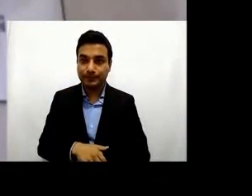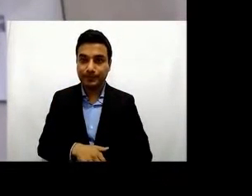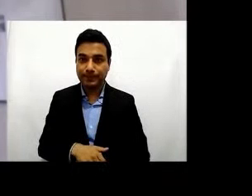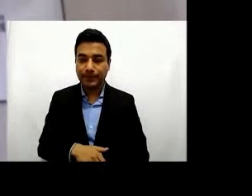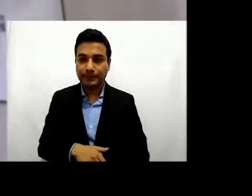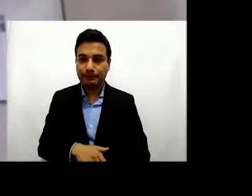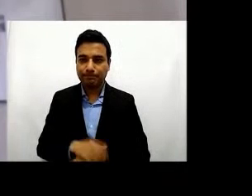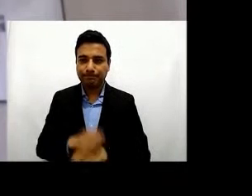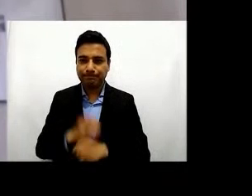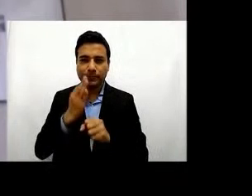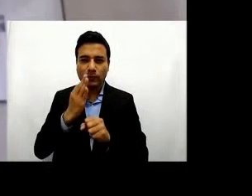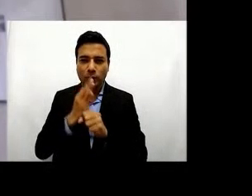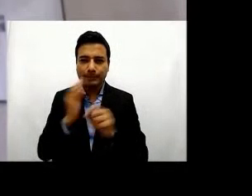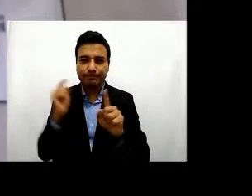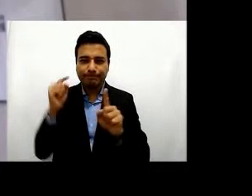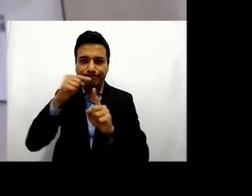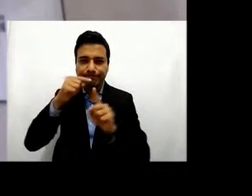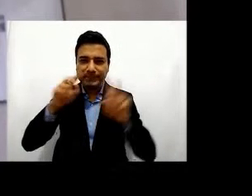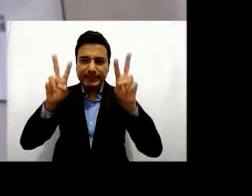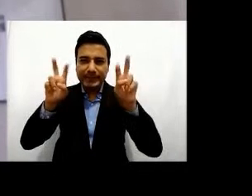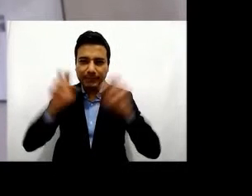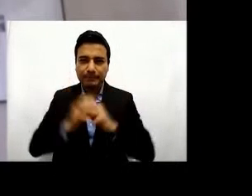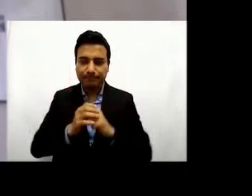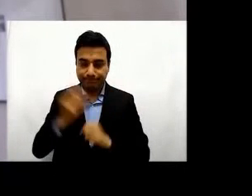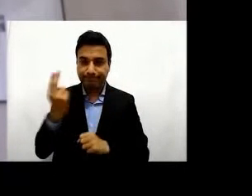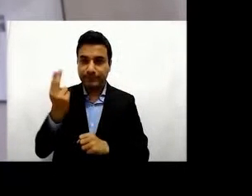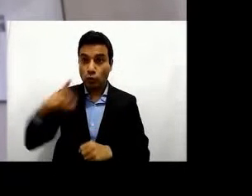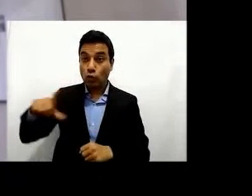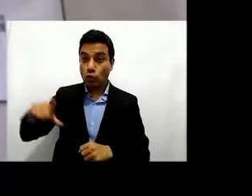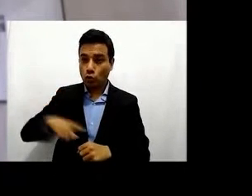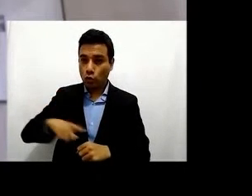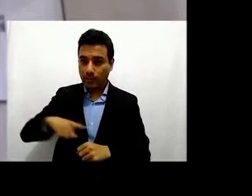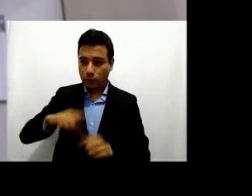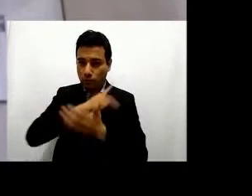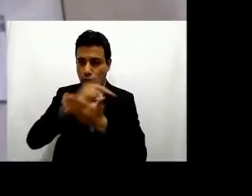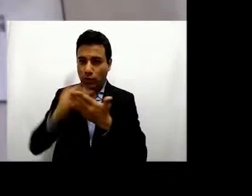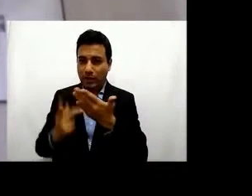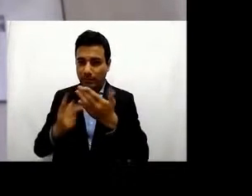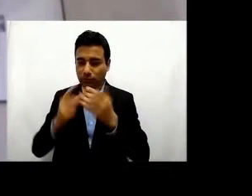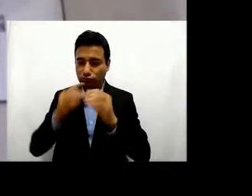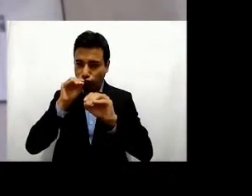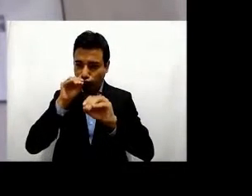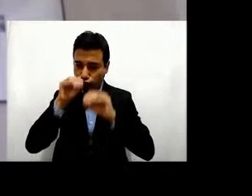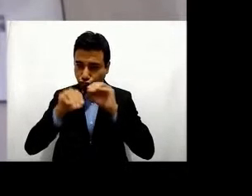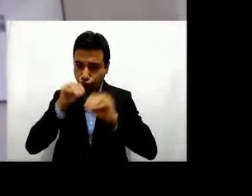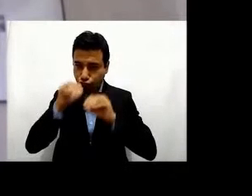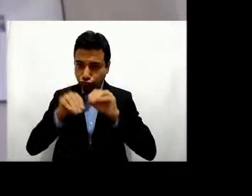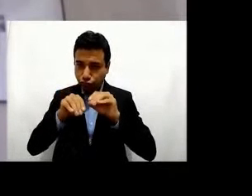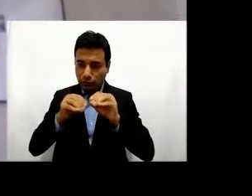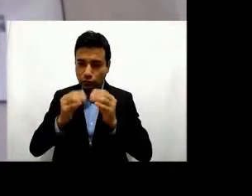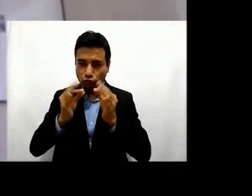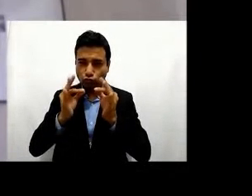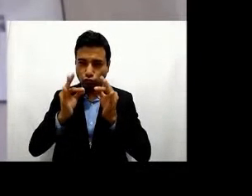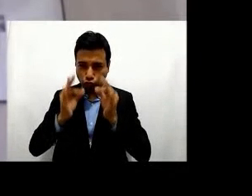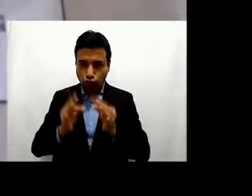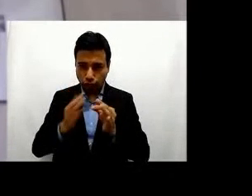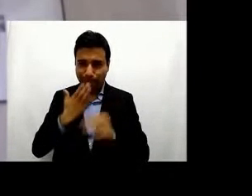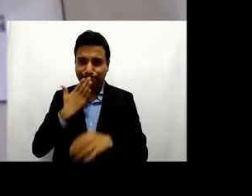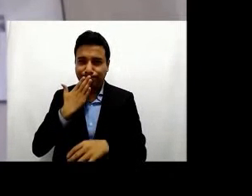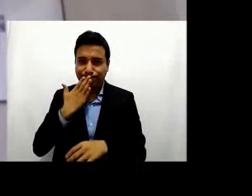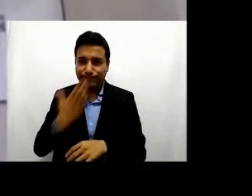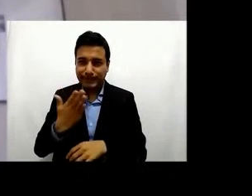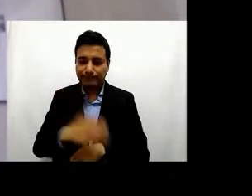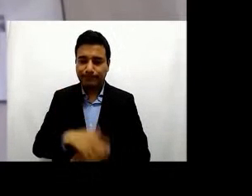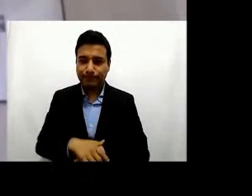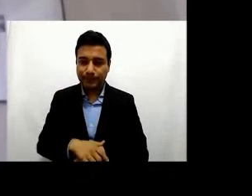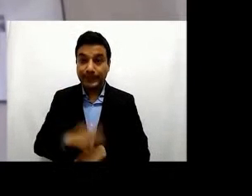tema de que una política pública no existe en el vacío. Tiene relación con las